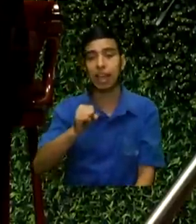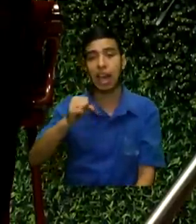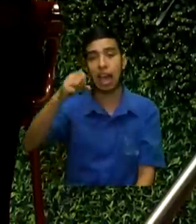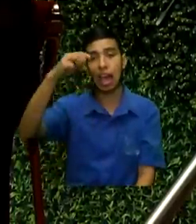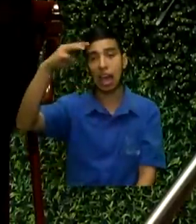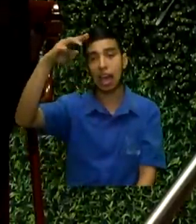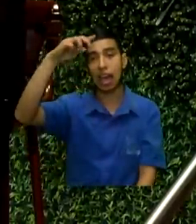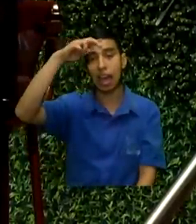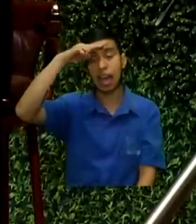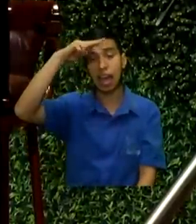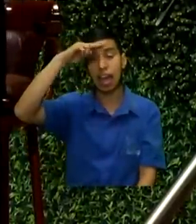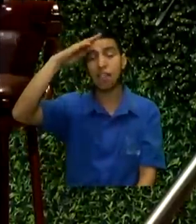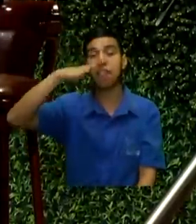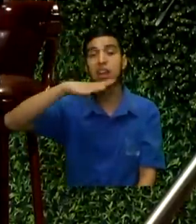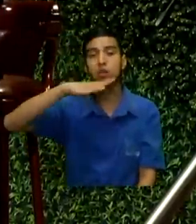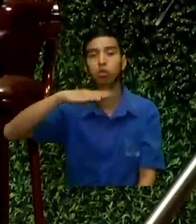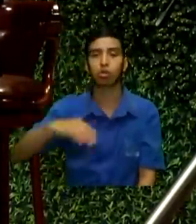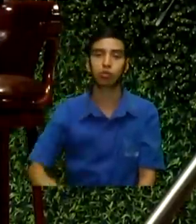Dentro de todas estas cosas,